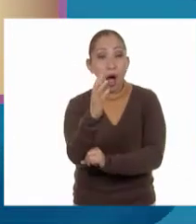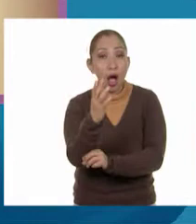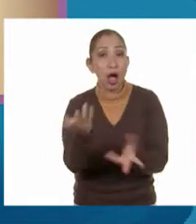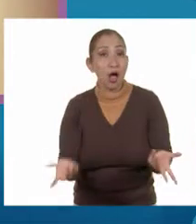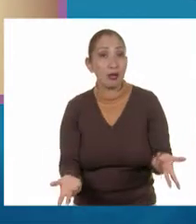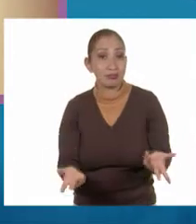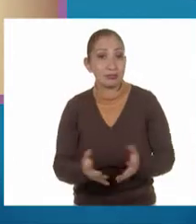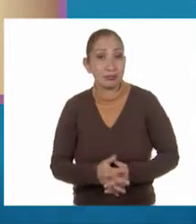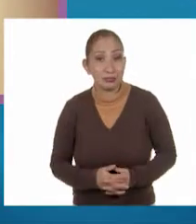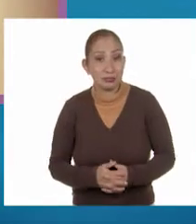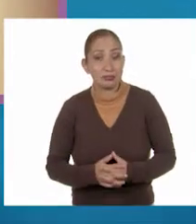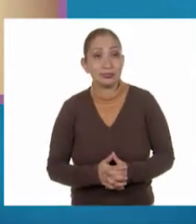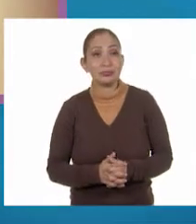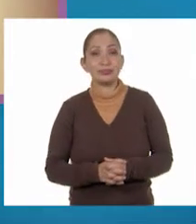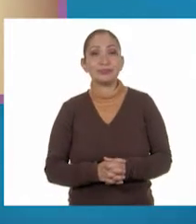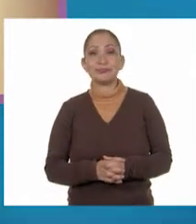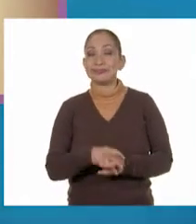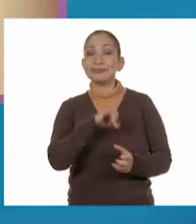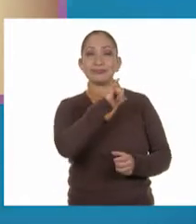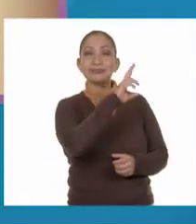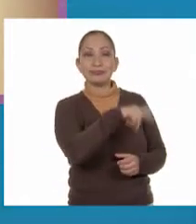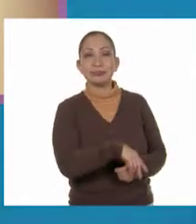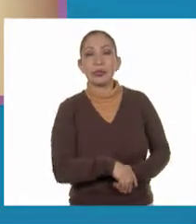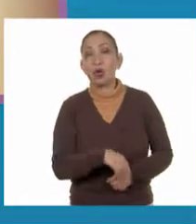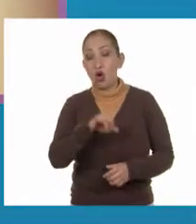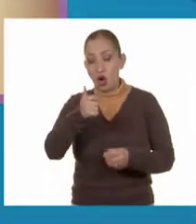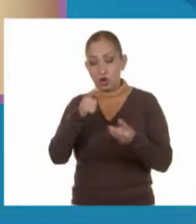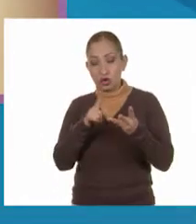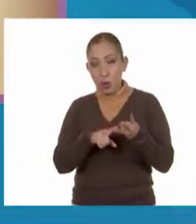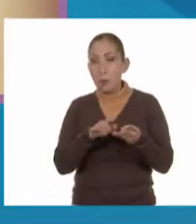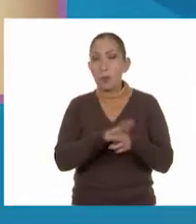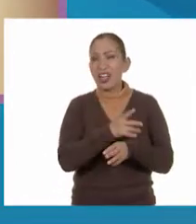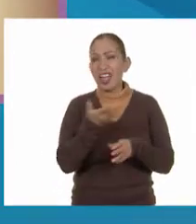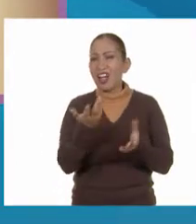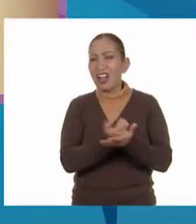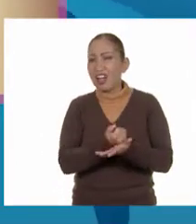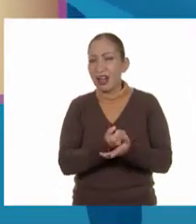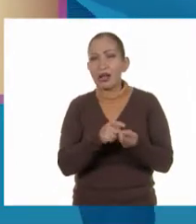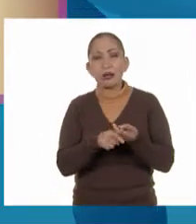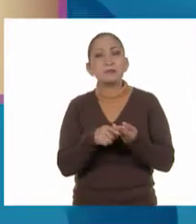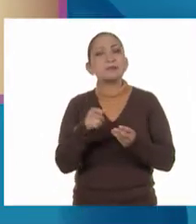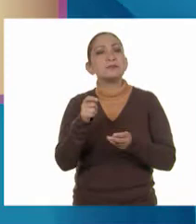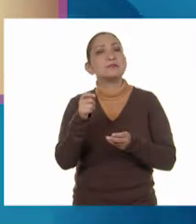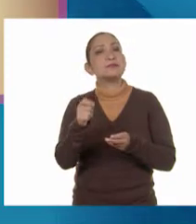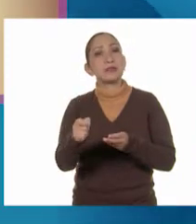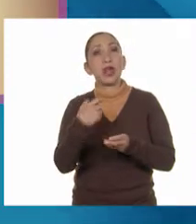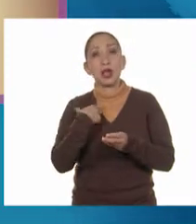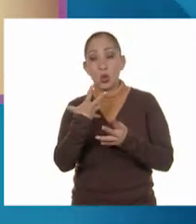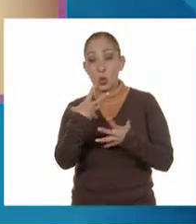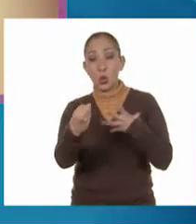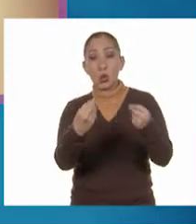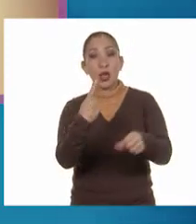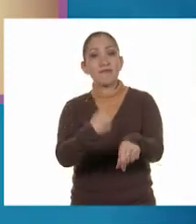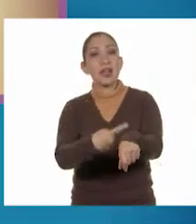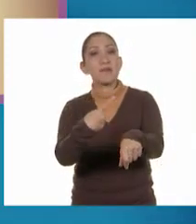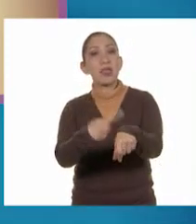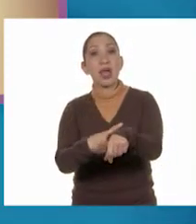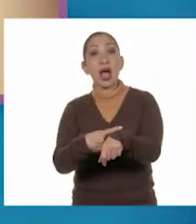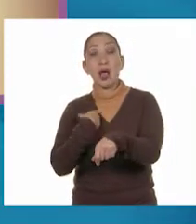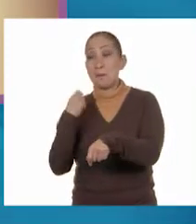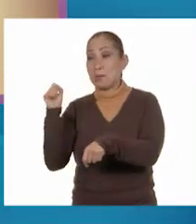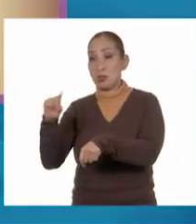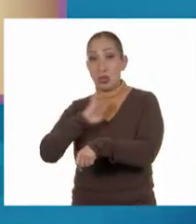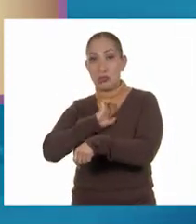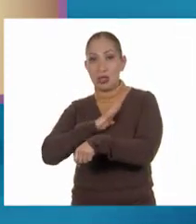los conquistadores. Exacto. Y bueno, también se me olvidaba, determinante fue las epidemias que llegaron con los